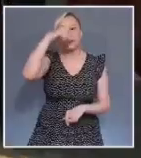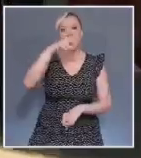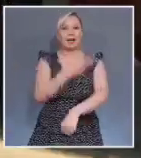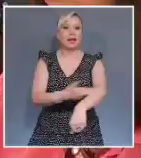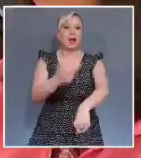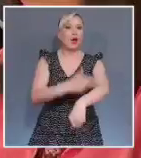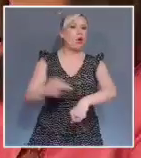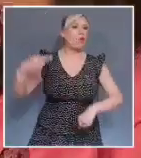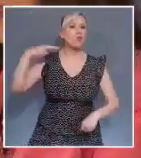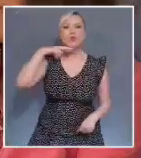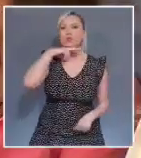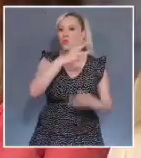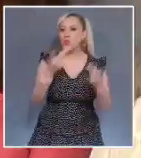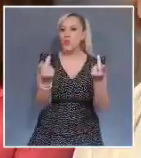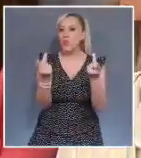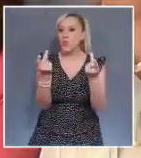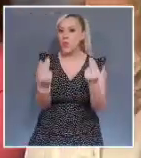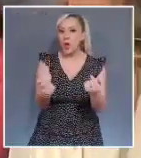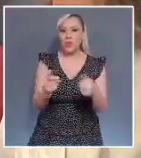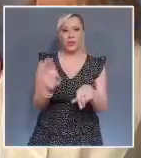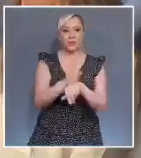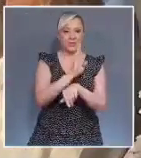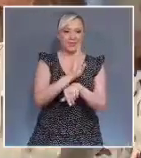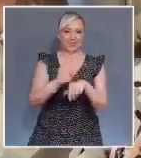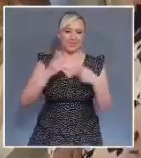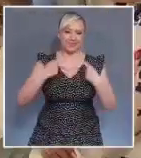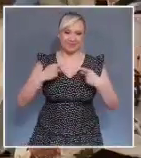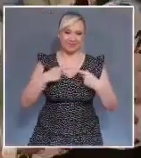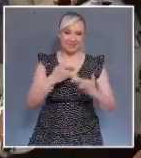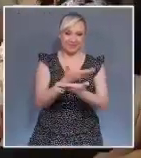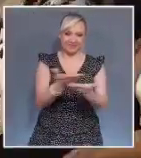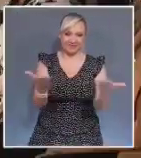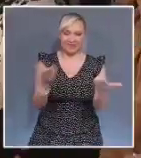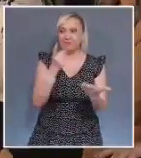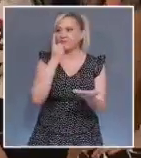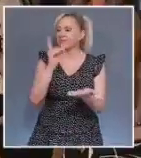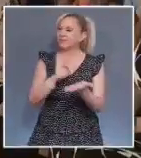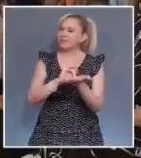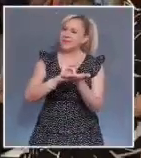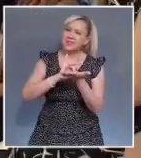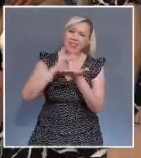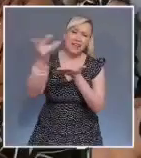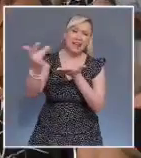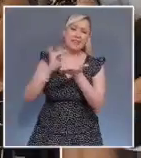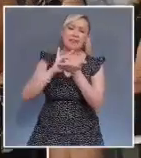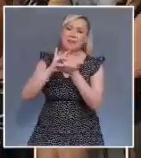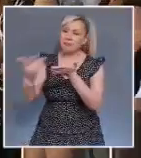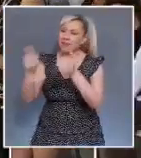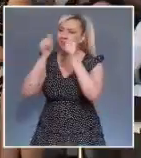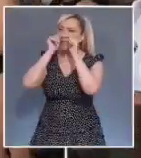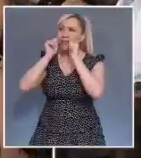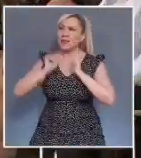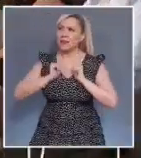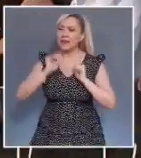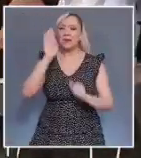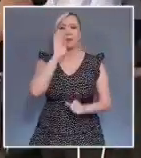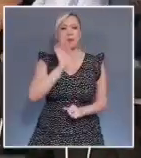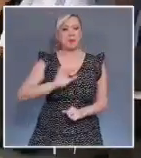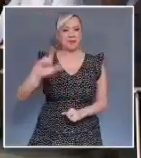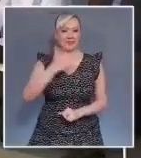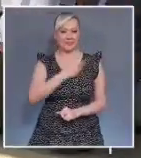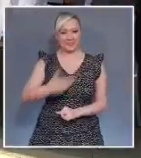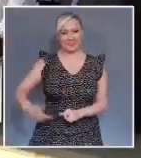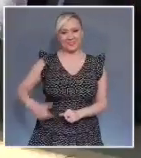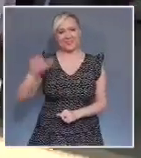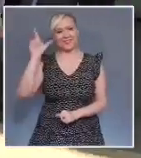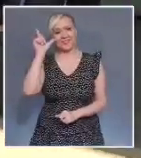sociedad. Agradecieron el interés por escuchar de primera mano sus inquietudes y retos en la impartición de justicia. Al